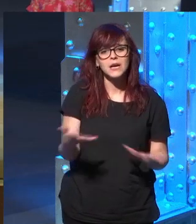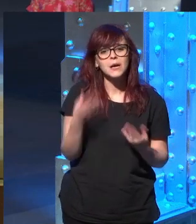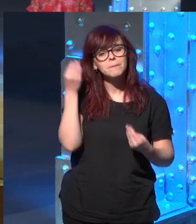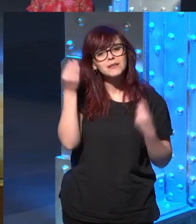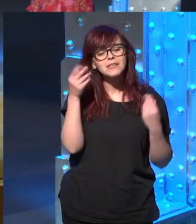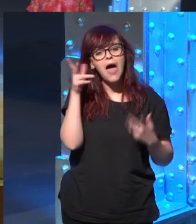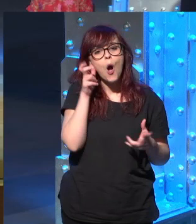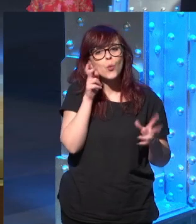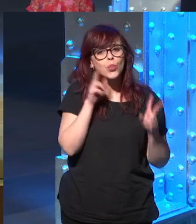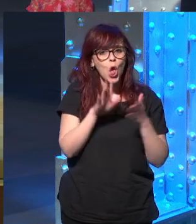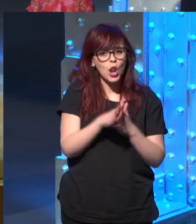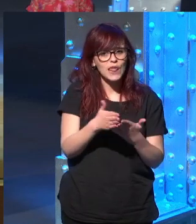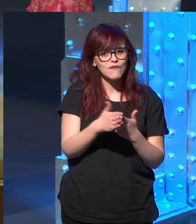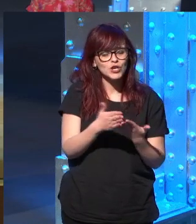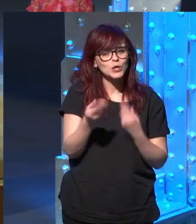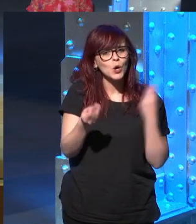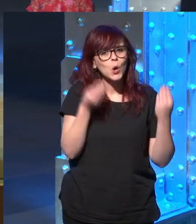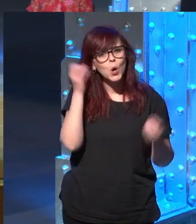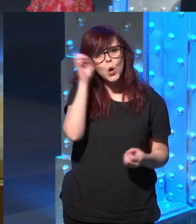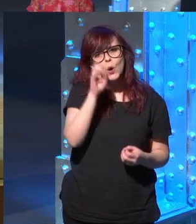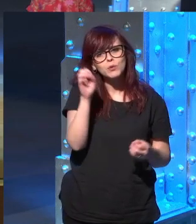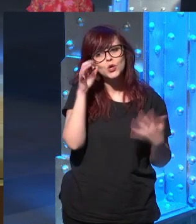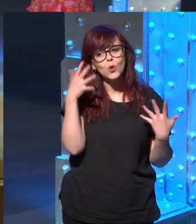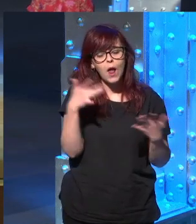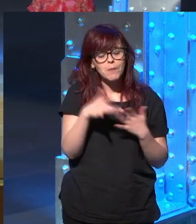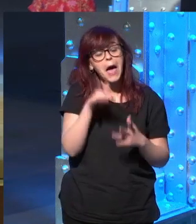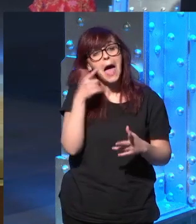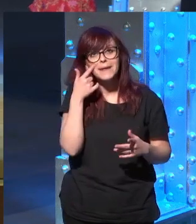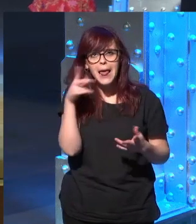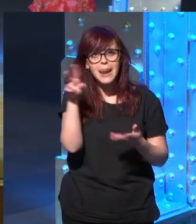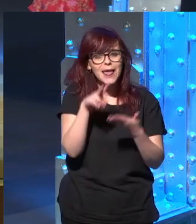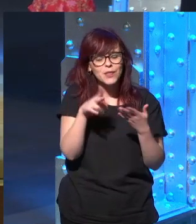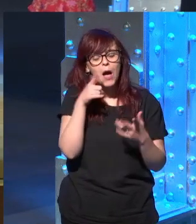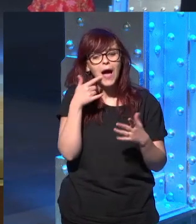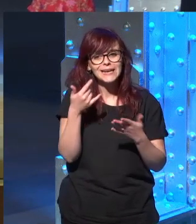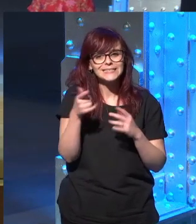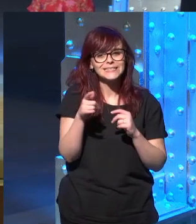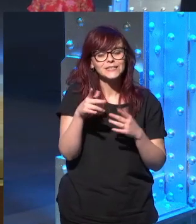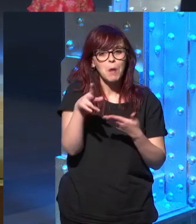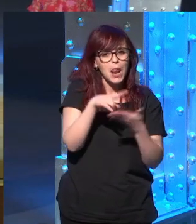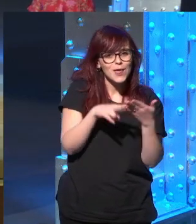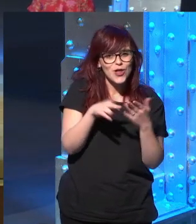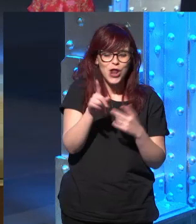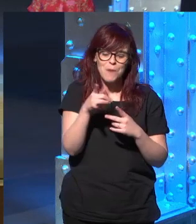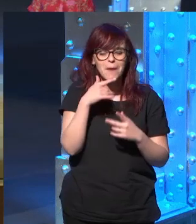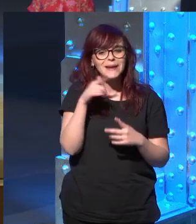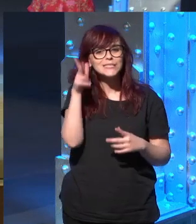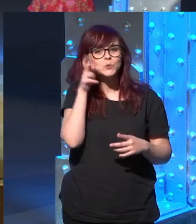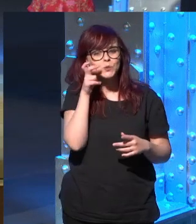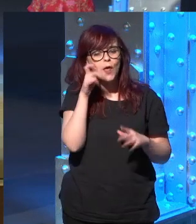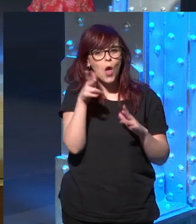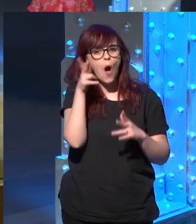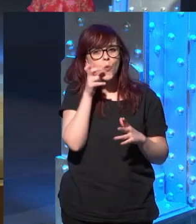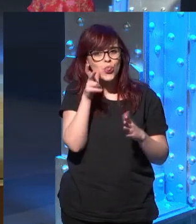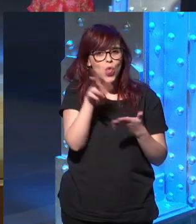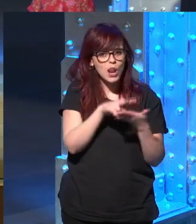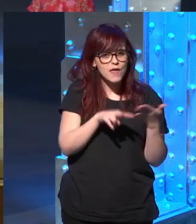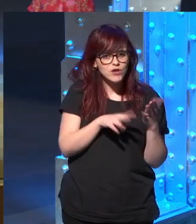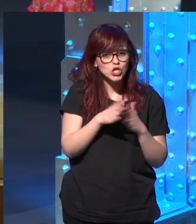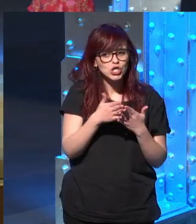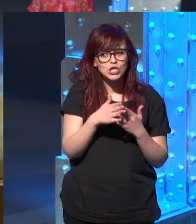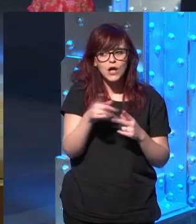de los audiolibros? ¿Habéis leído alguna vez? ¿Habéis leído? Me traiciona el subconsciente. ¿Habéis escuchado alguna vez